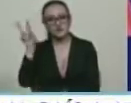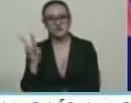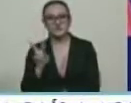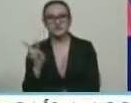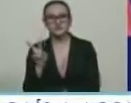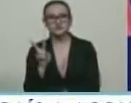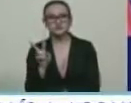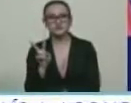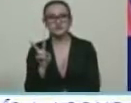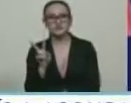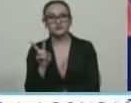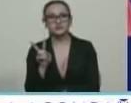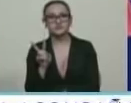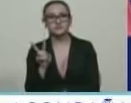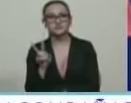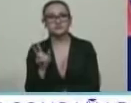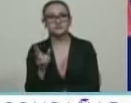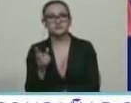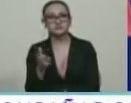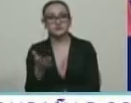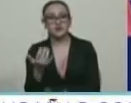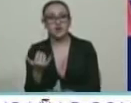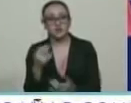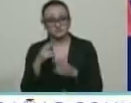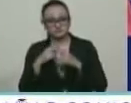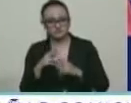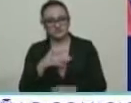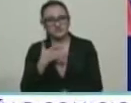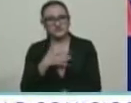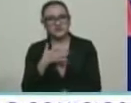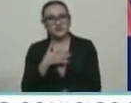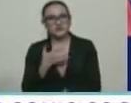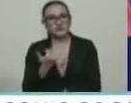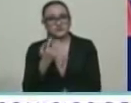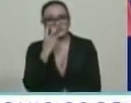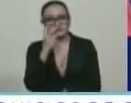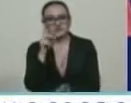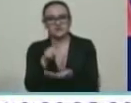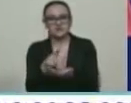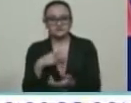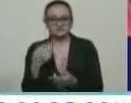y permítanme decir qué honrado me siento para esta visita.